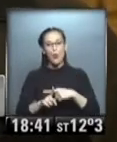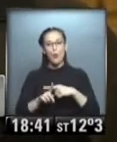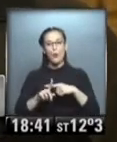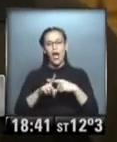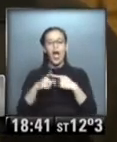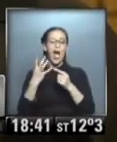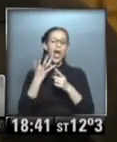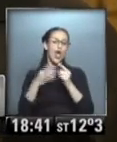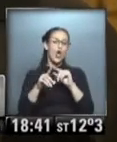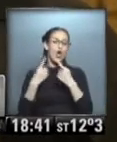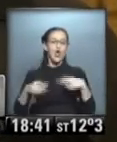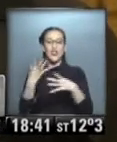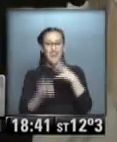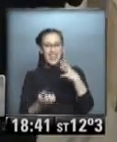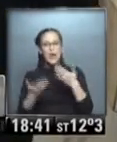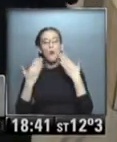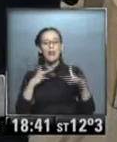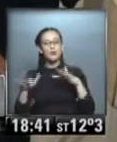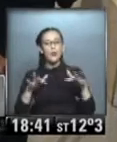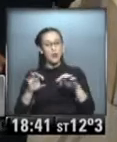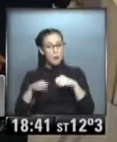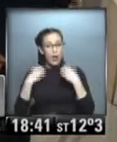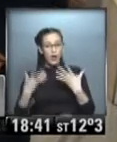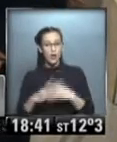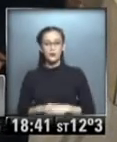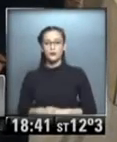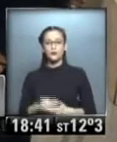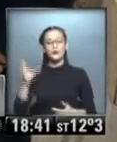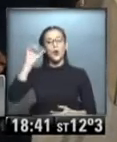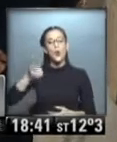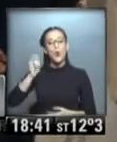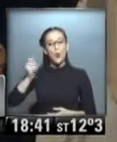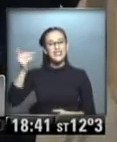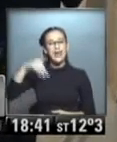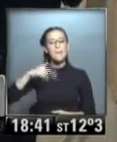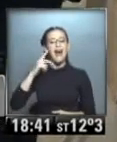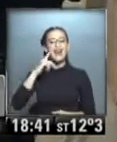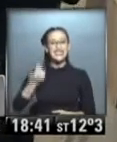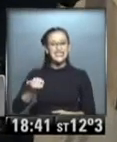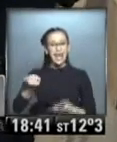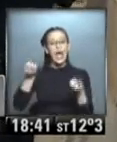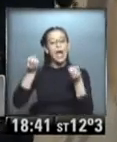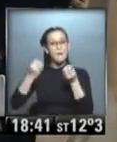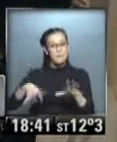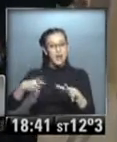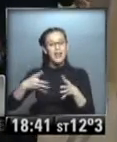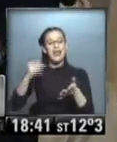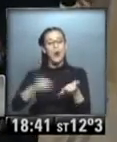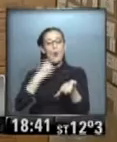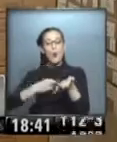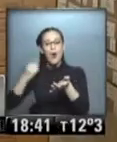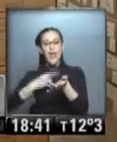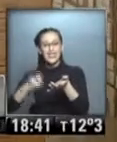haber una situación diferente en el final. La jueza María Servini de Cubría dio comienzo al recuento final en la